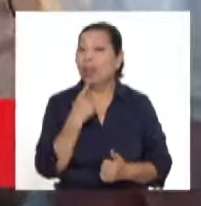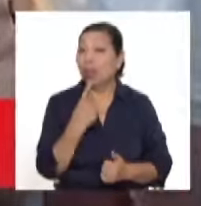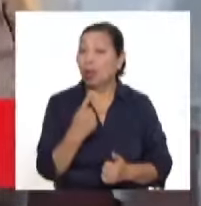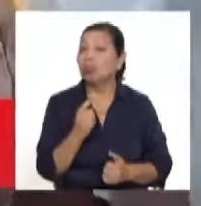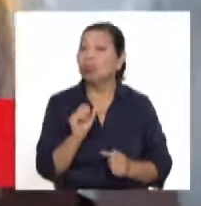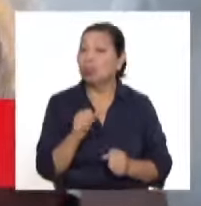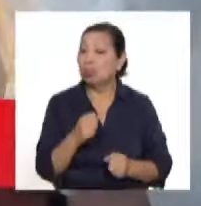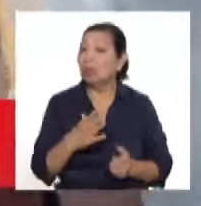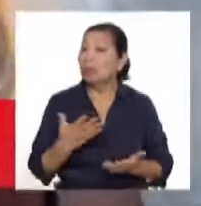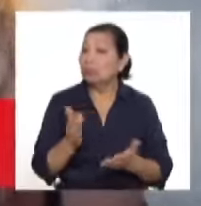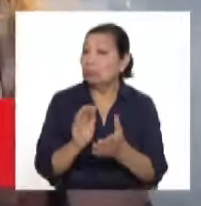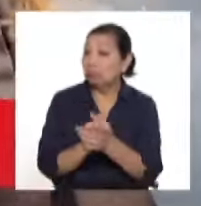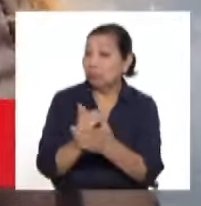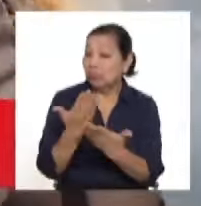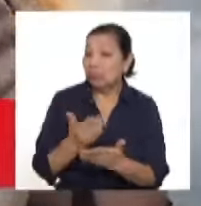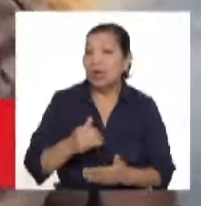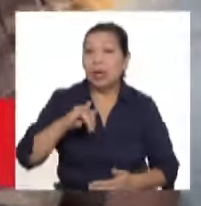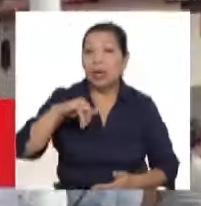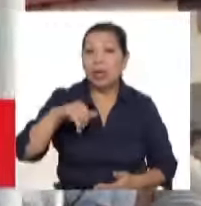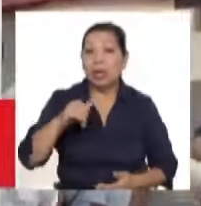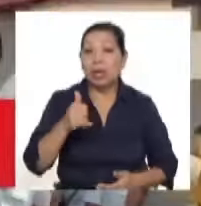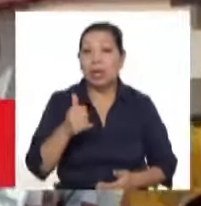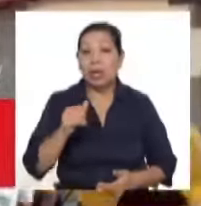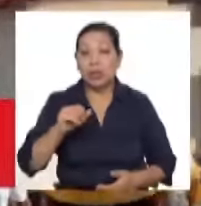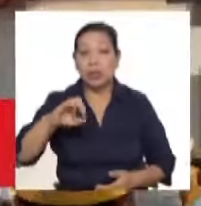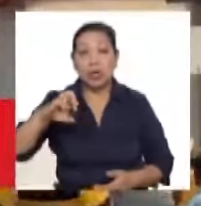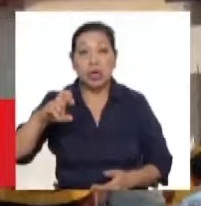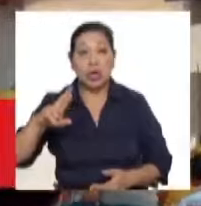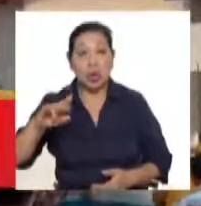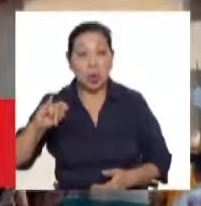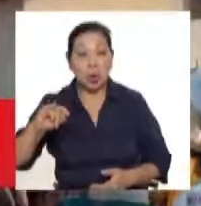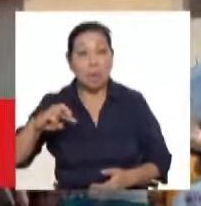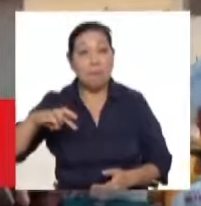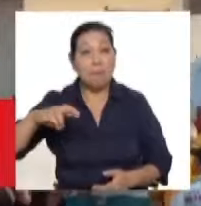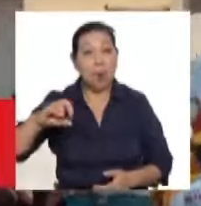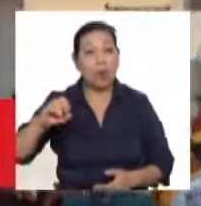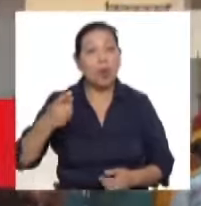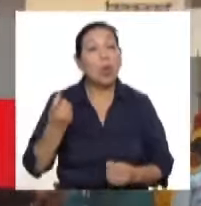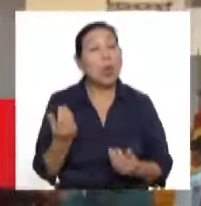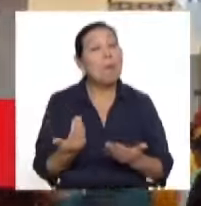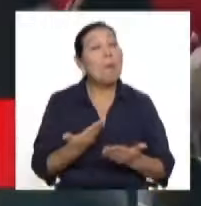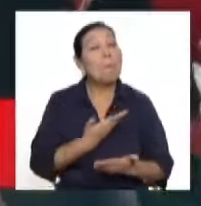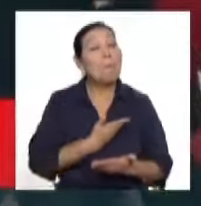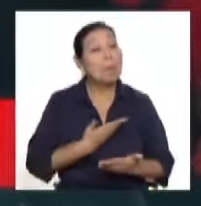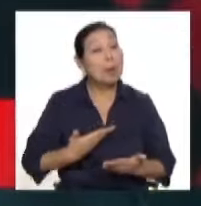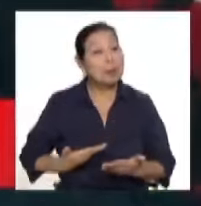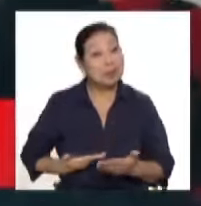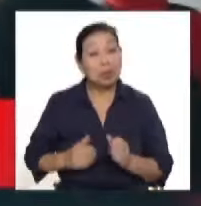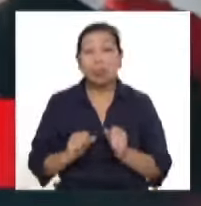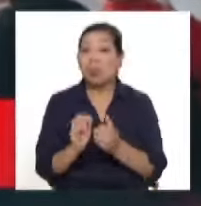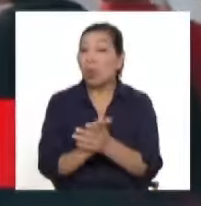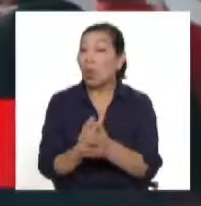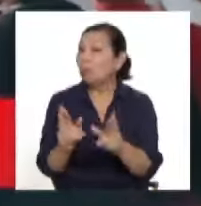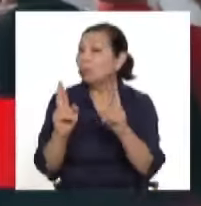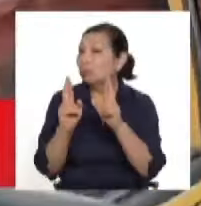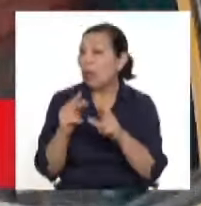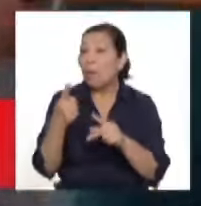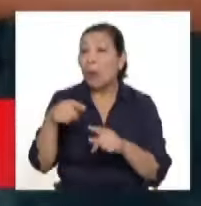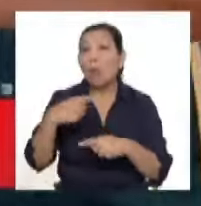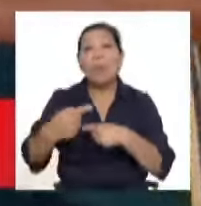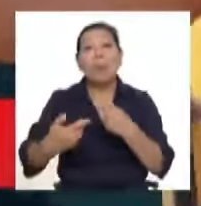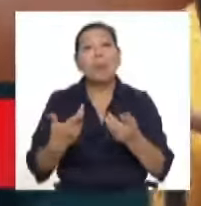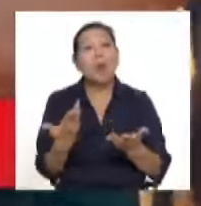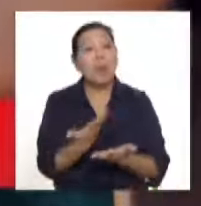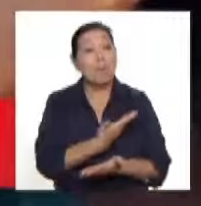su cálida felicitación a José Raúl Mulino por su reciente elección como presidente y le deseó los mayores éxitos en su